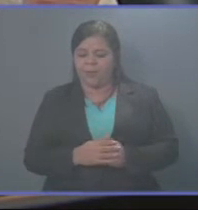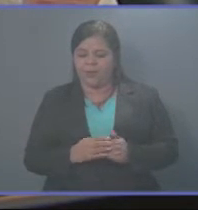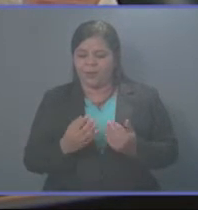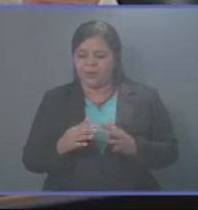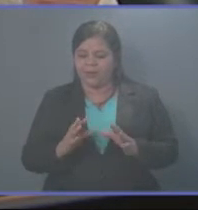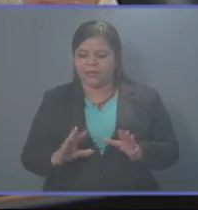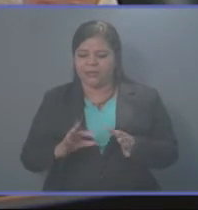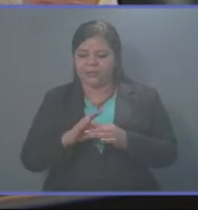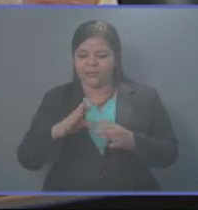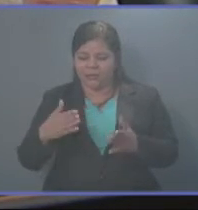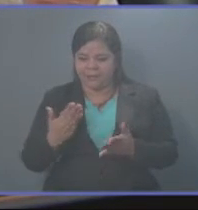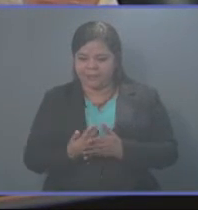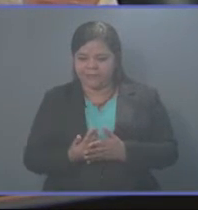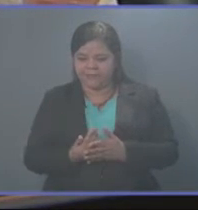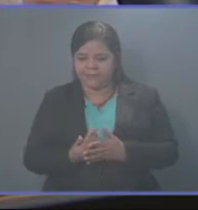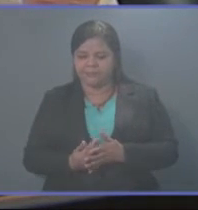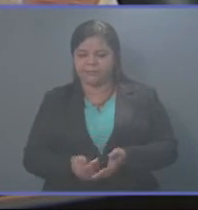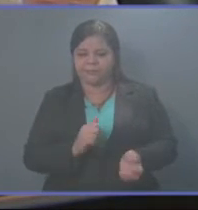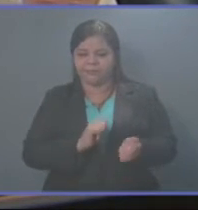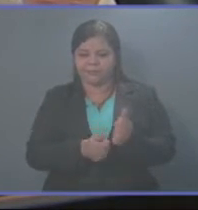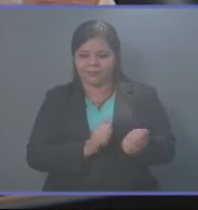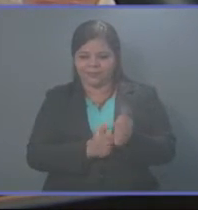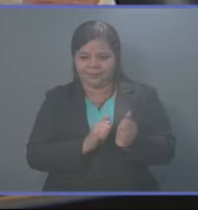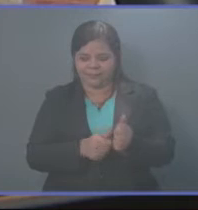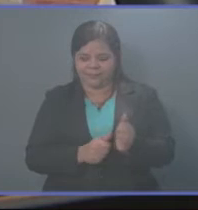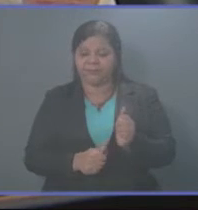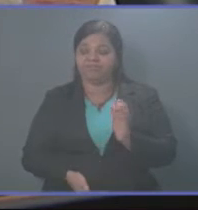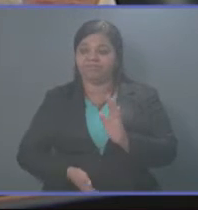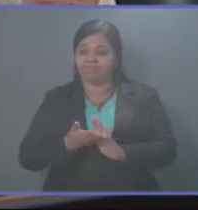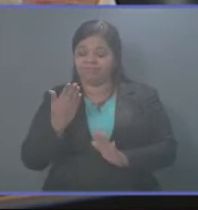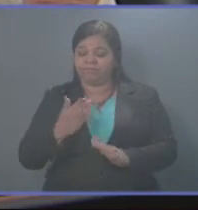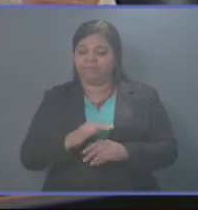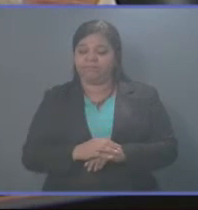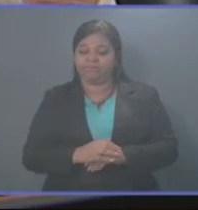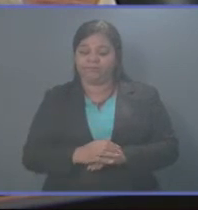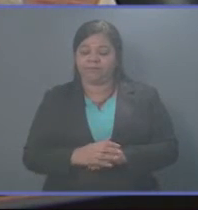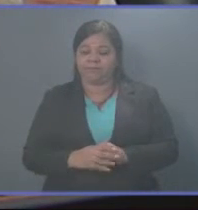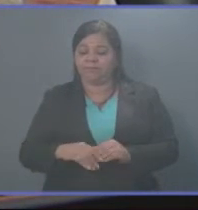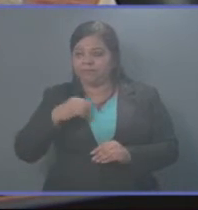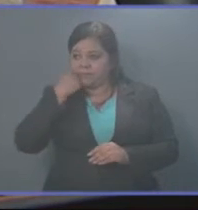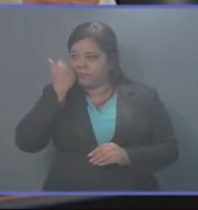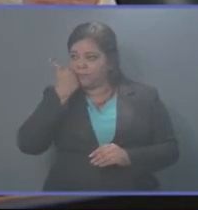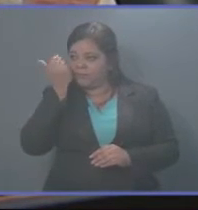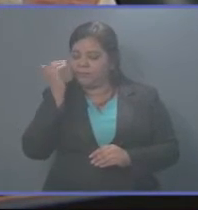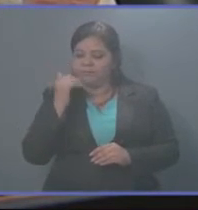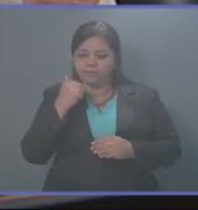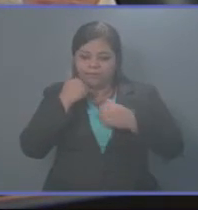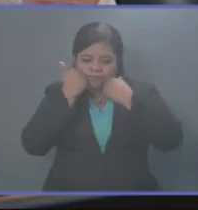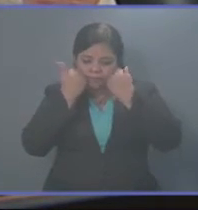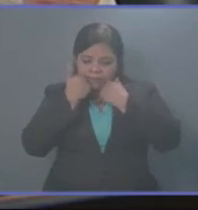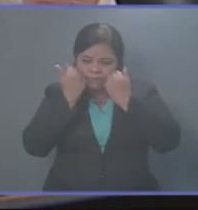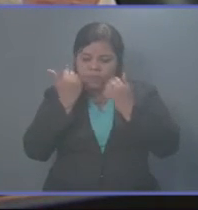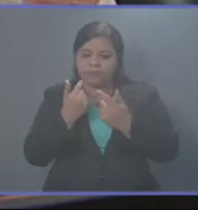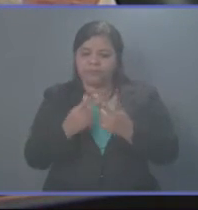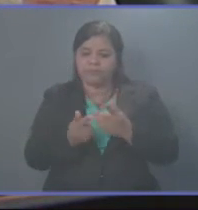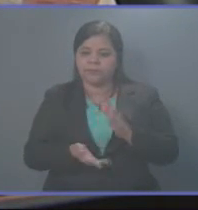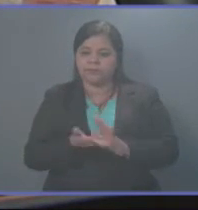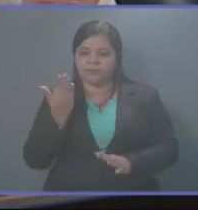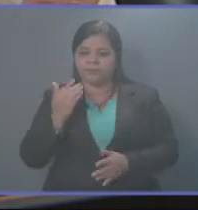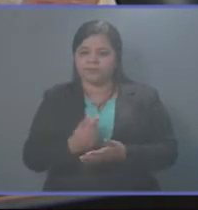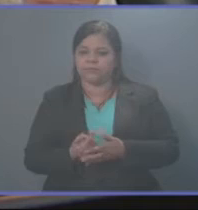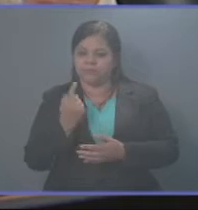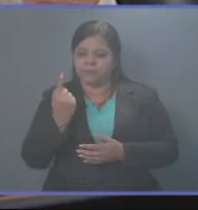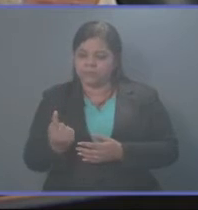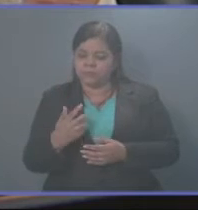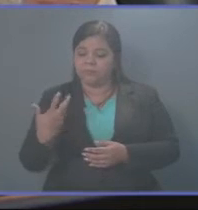como el inicio de la carrera deportiva a temprana edad de las mayorías, por ser el primer escenario donde